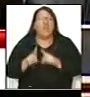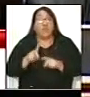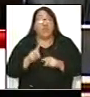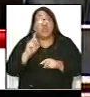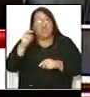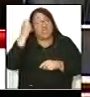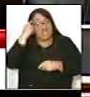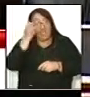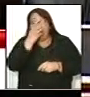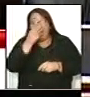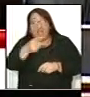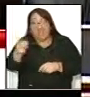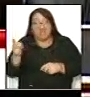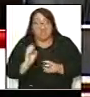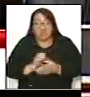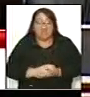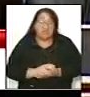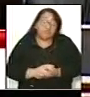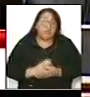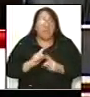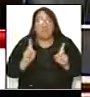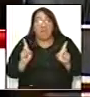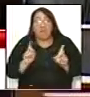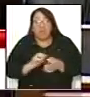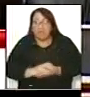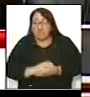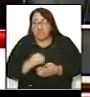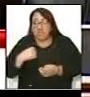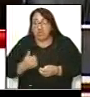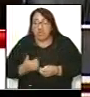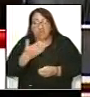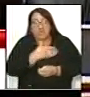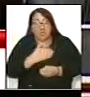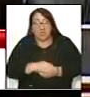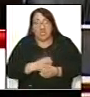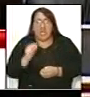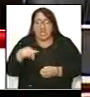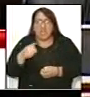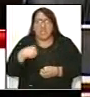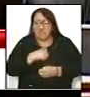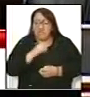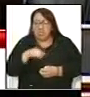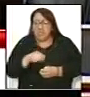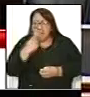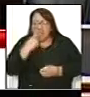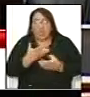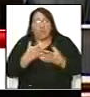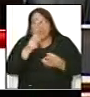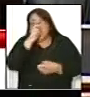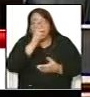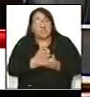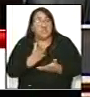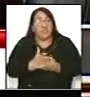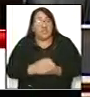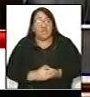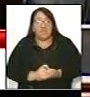pueden considerar payasos. Sin embargo, señora presidenta, aquí estamos para cosas muy serias.